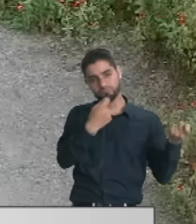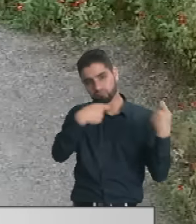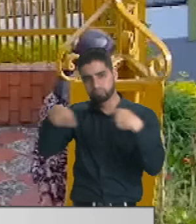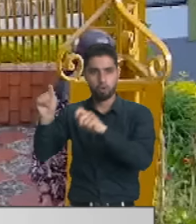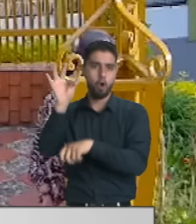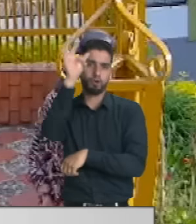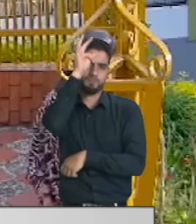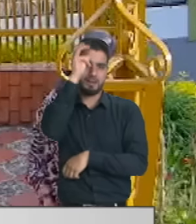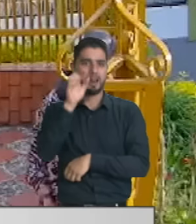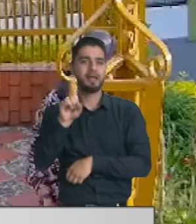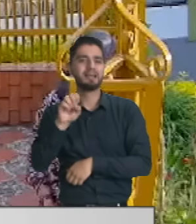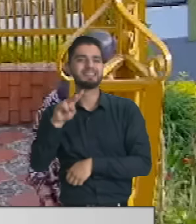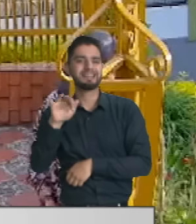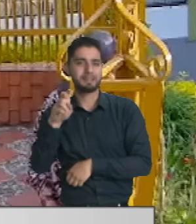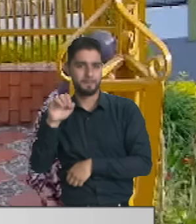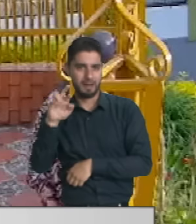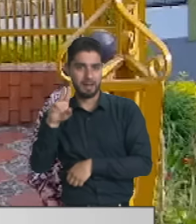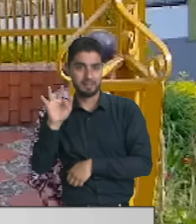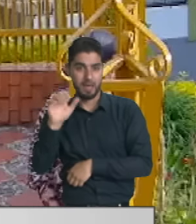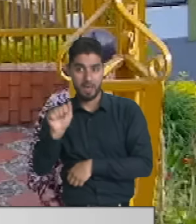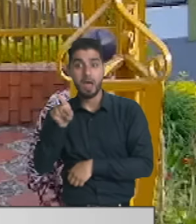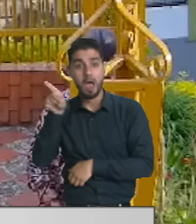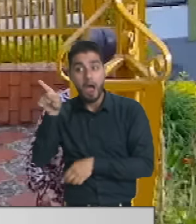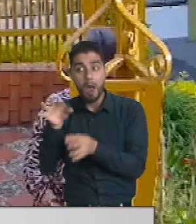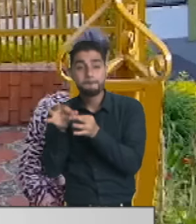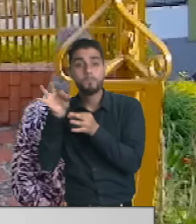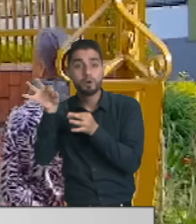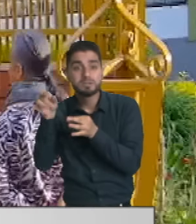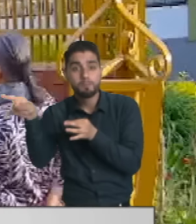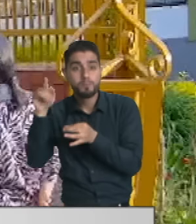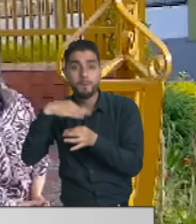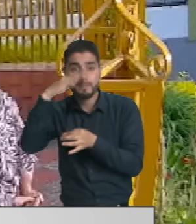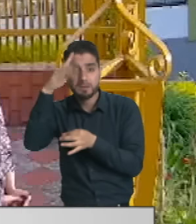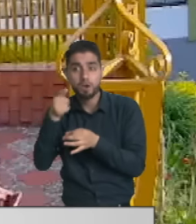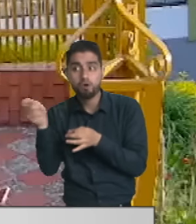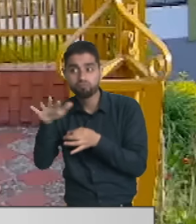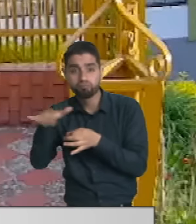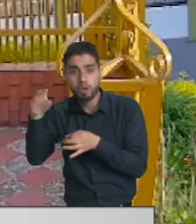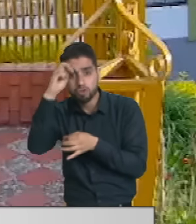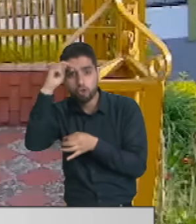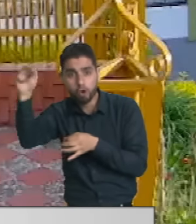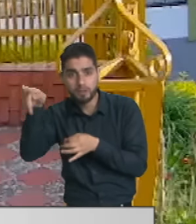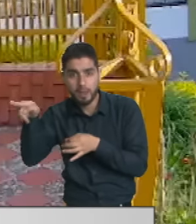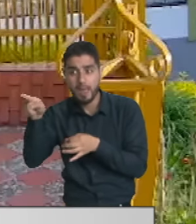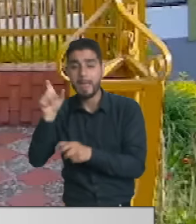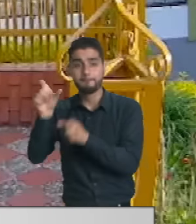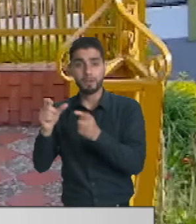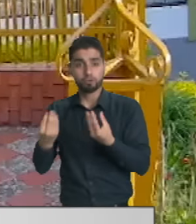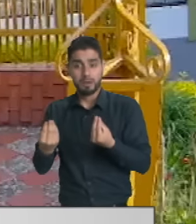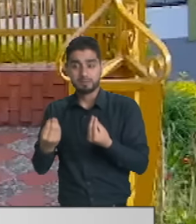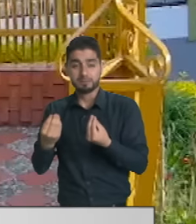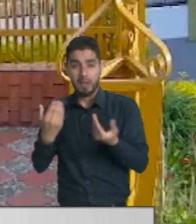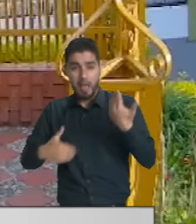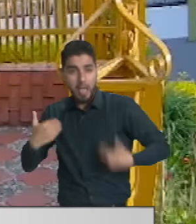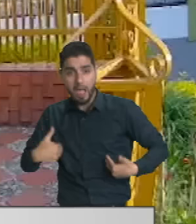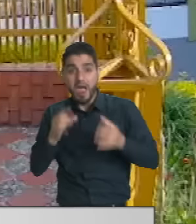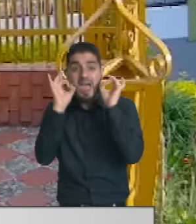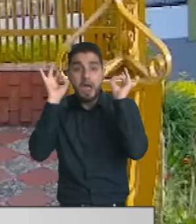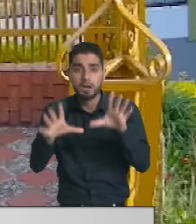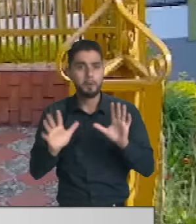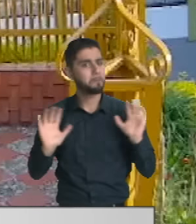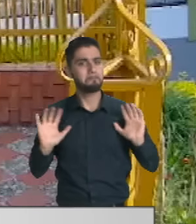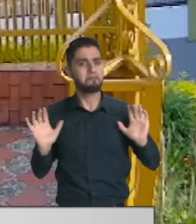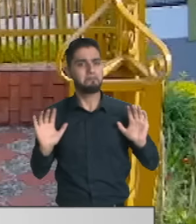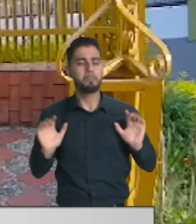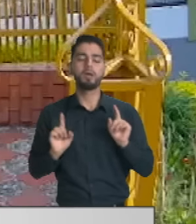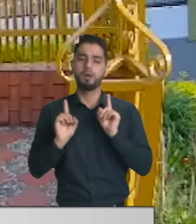de este municipio ubicado en el norte del Valle de Aburrá, no reportan gravedad. La Secretaría de Movilidad estuvo acompañando